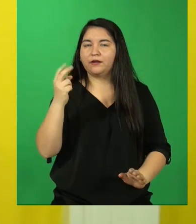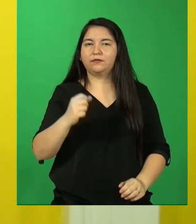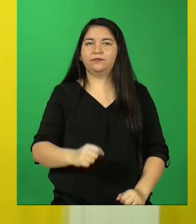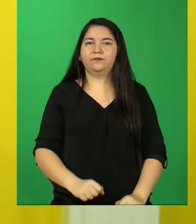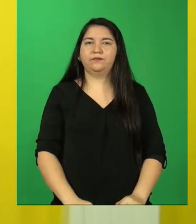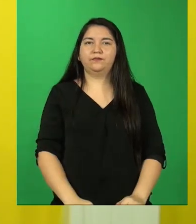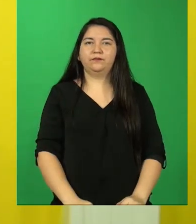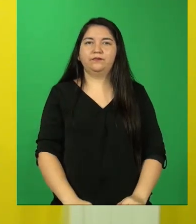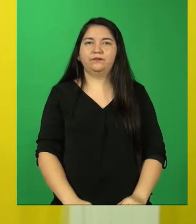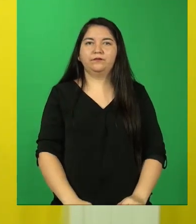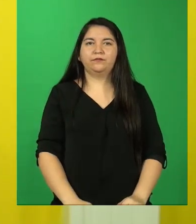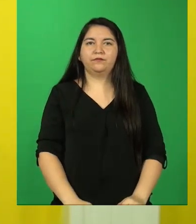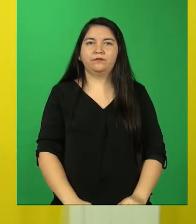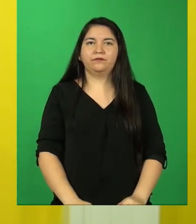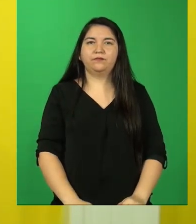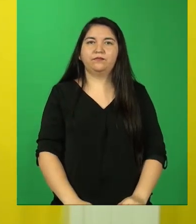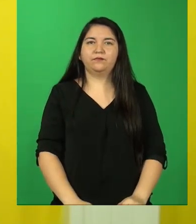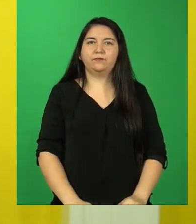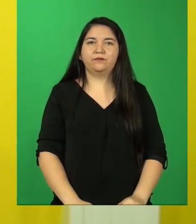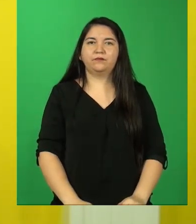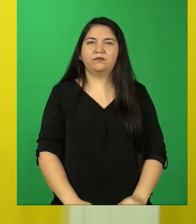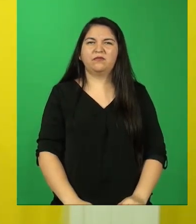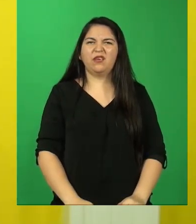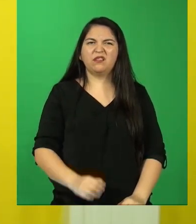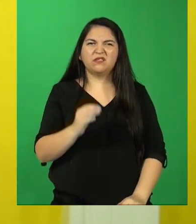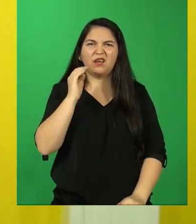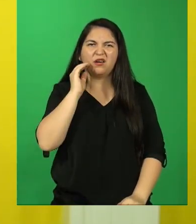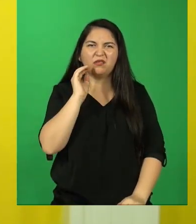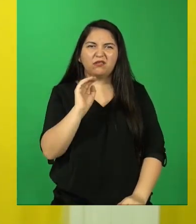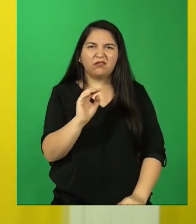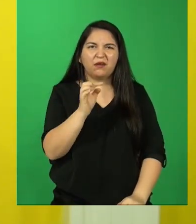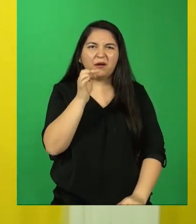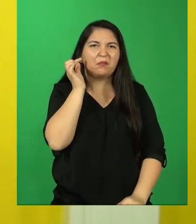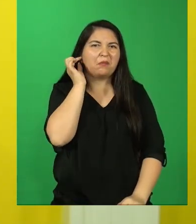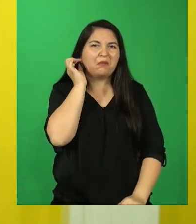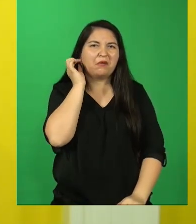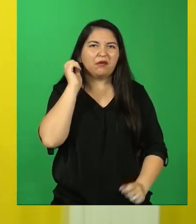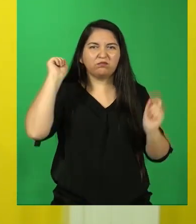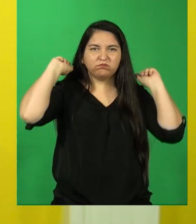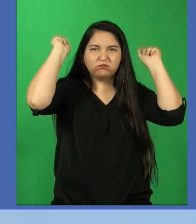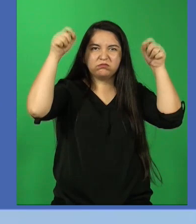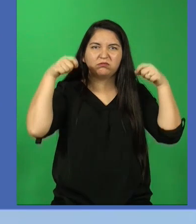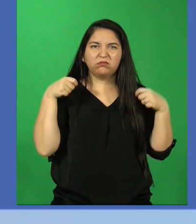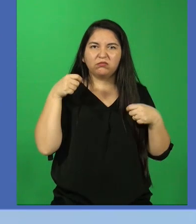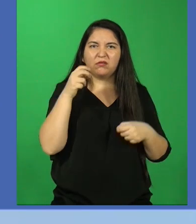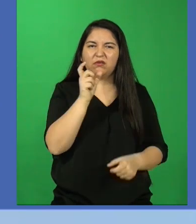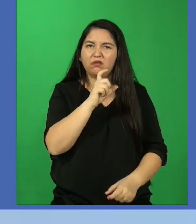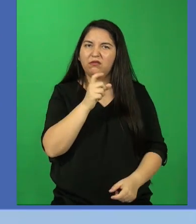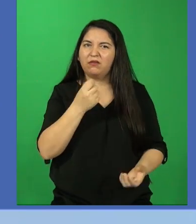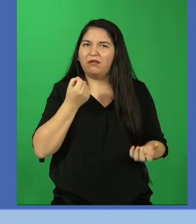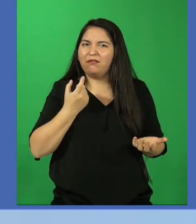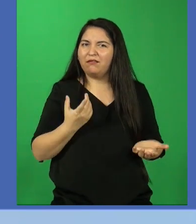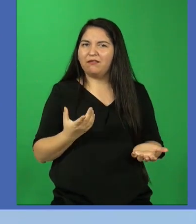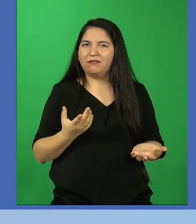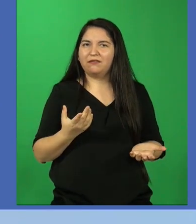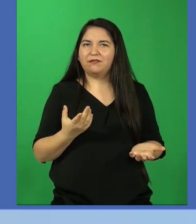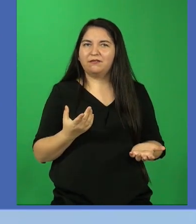esa pequeña con esa capa roja. ¿Qué cuento es? A ver, ¿me dicen?